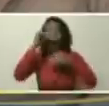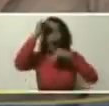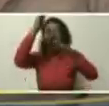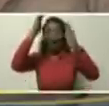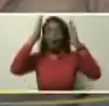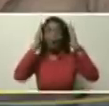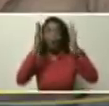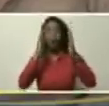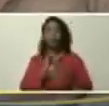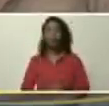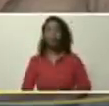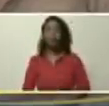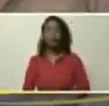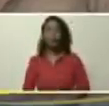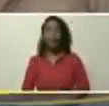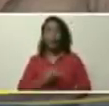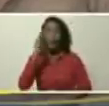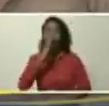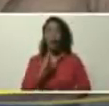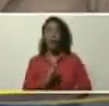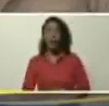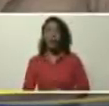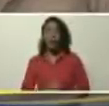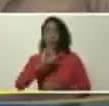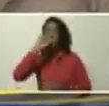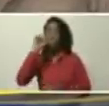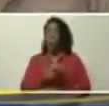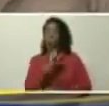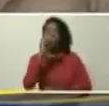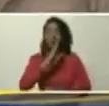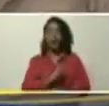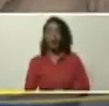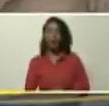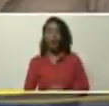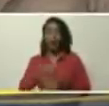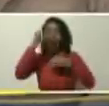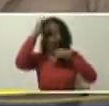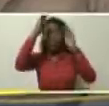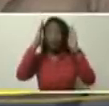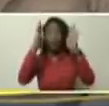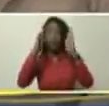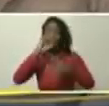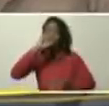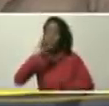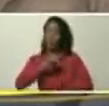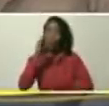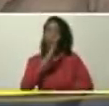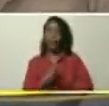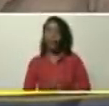Atención, Barinas, Barinas, amada Barinas. Atención, amada Barinas,